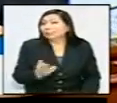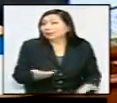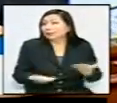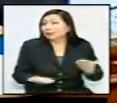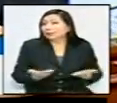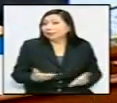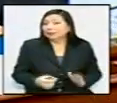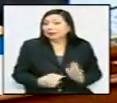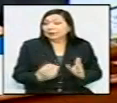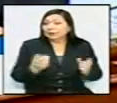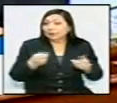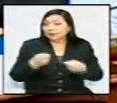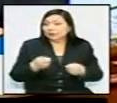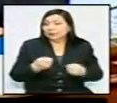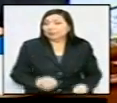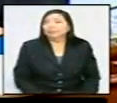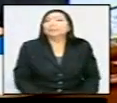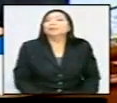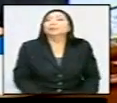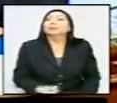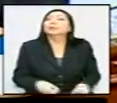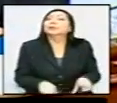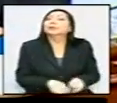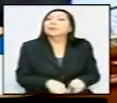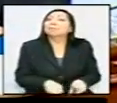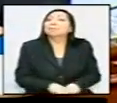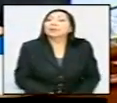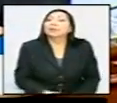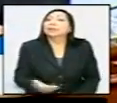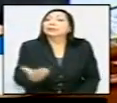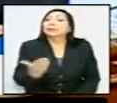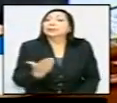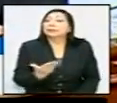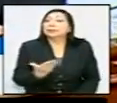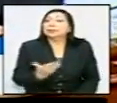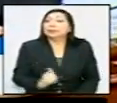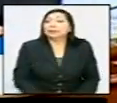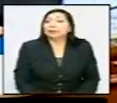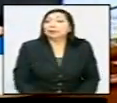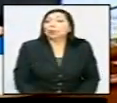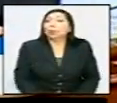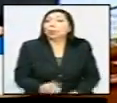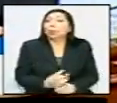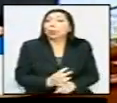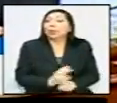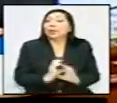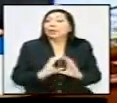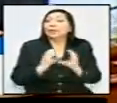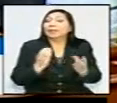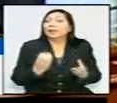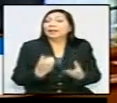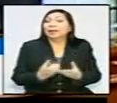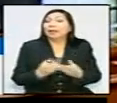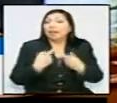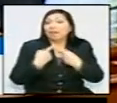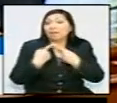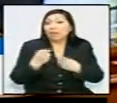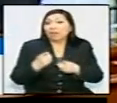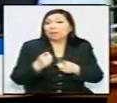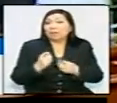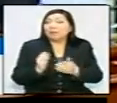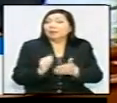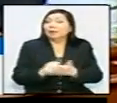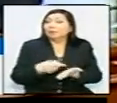una represalia. Asimismo, solicité a la División de Seguridad del Congreso el informe diario